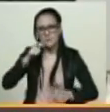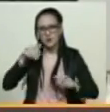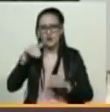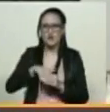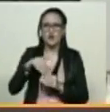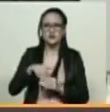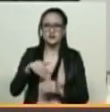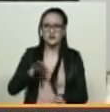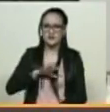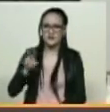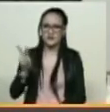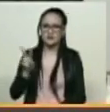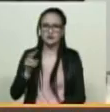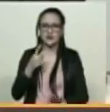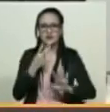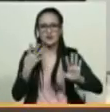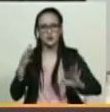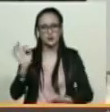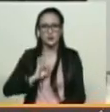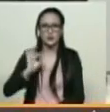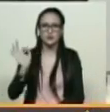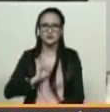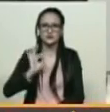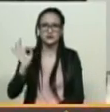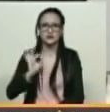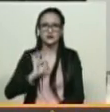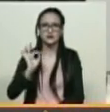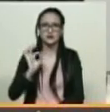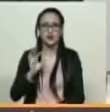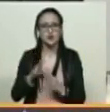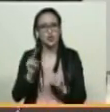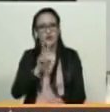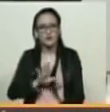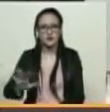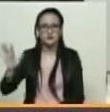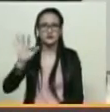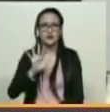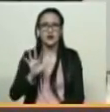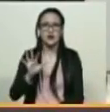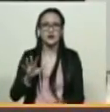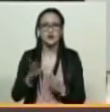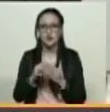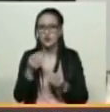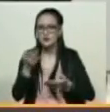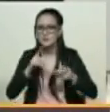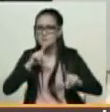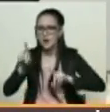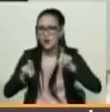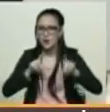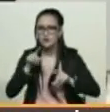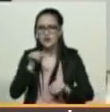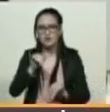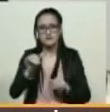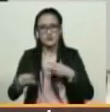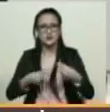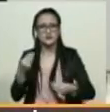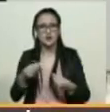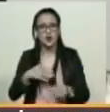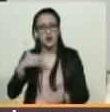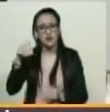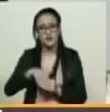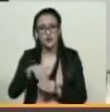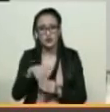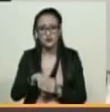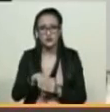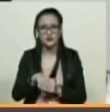tiene Venezuela? El 74% de los venezolanos, en todas las encuestas que ellos mandaron a hacer, quieren votar, y